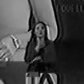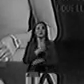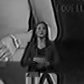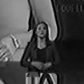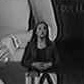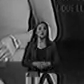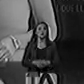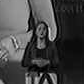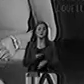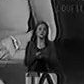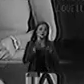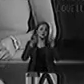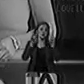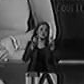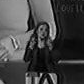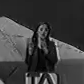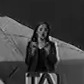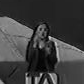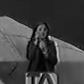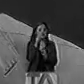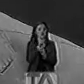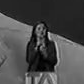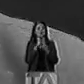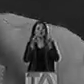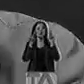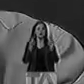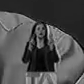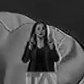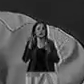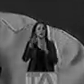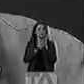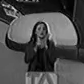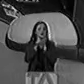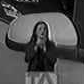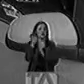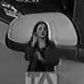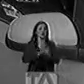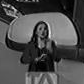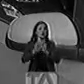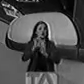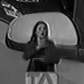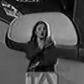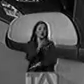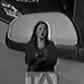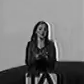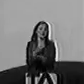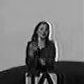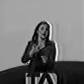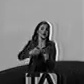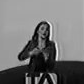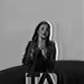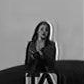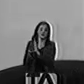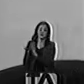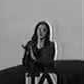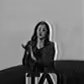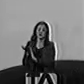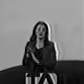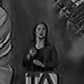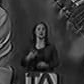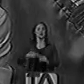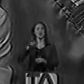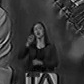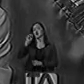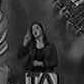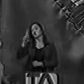Además, ellos hablaron de aspectos de orden fiscal. Entre estos temas, el ministro evaluó las medidas tomadas para la eliminación del subsidio a la gasolina